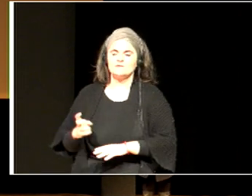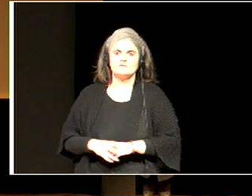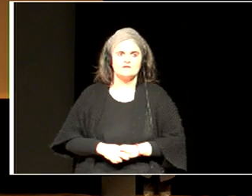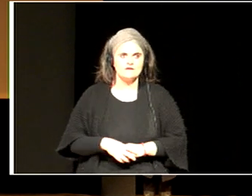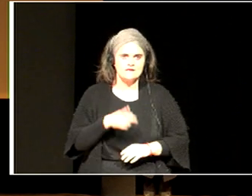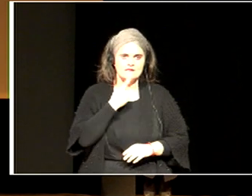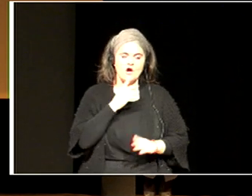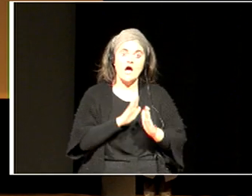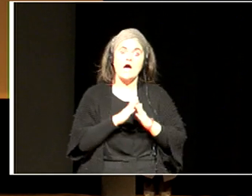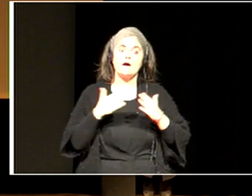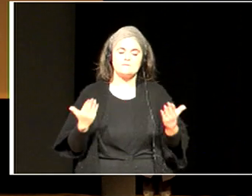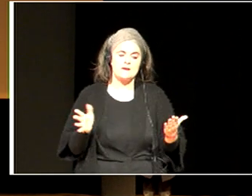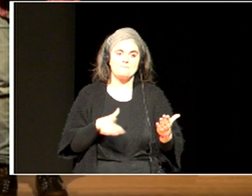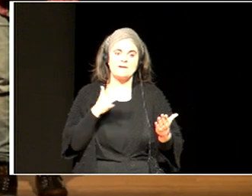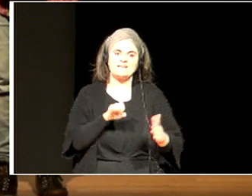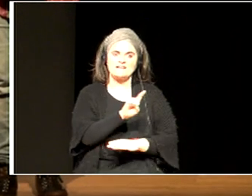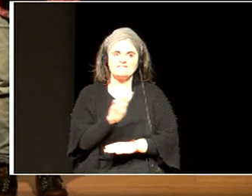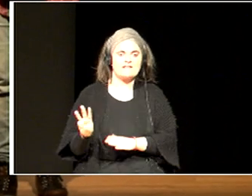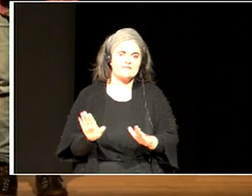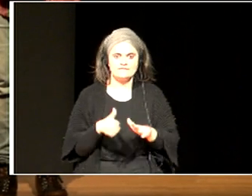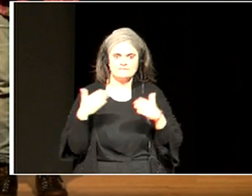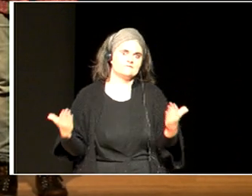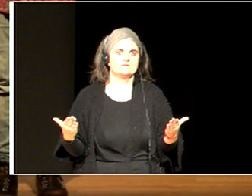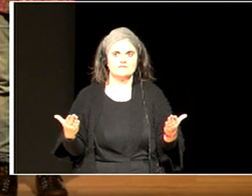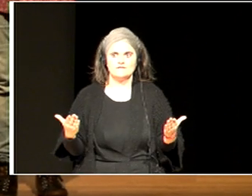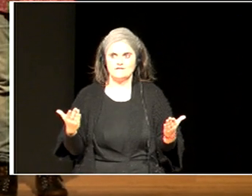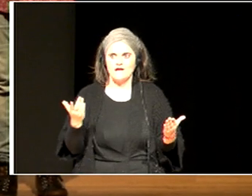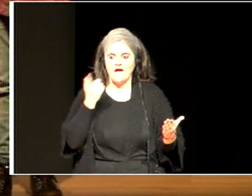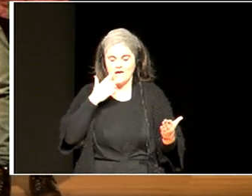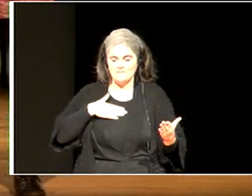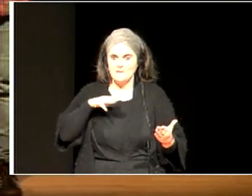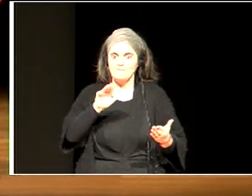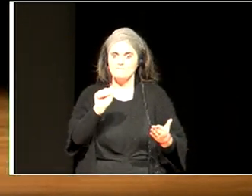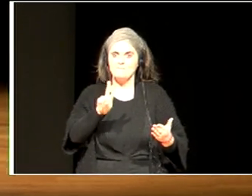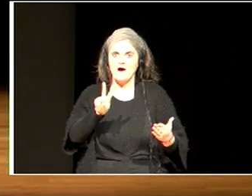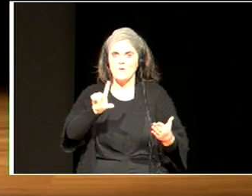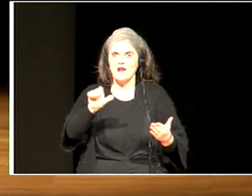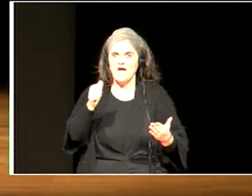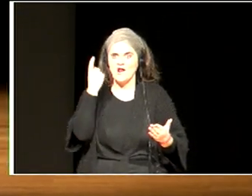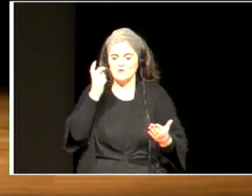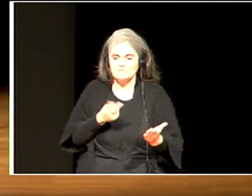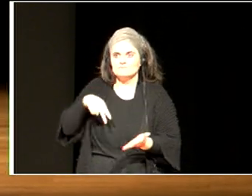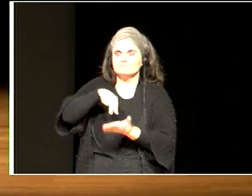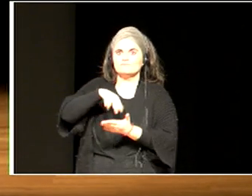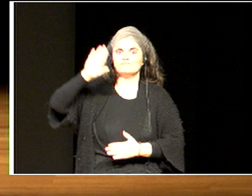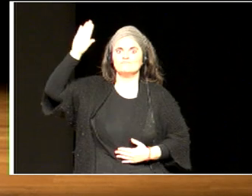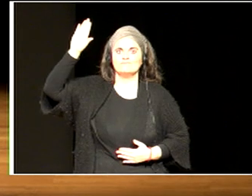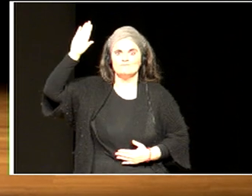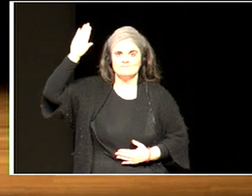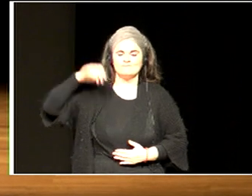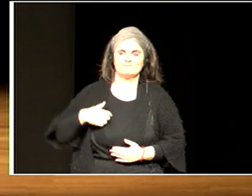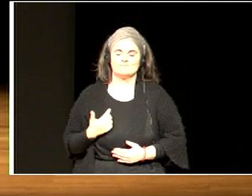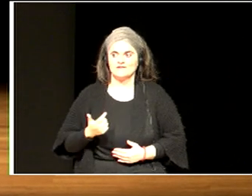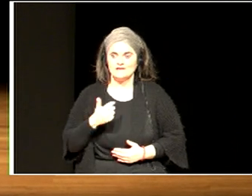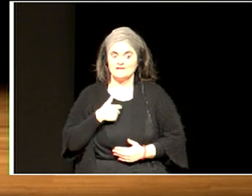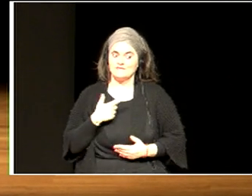abrir el libro por la página 13 y allí se levantó la amip aula que le van a dar tortas hasta en